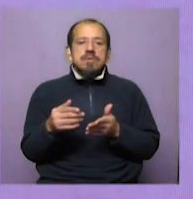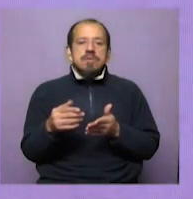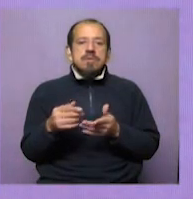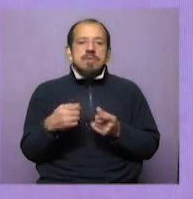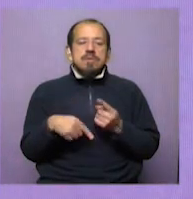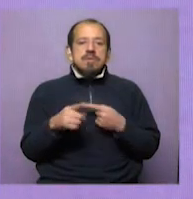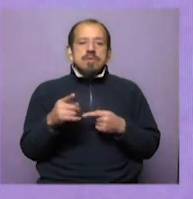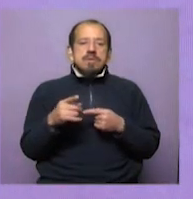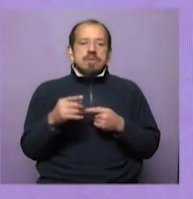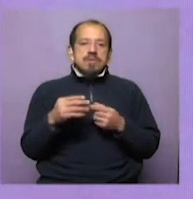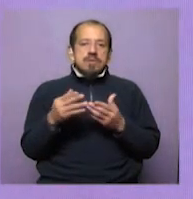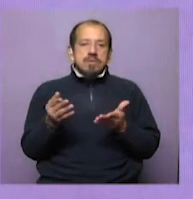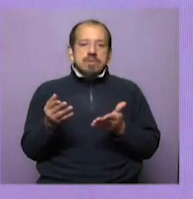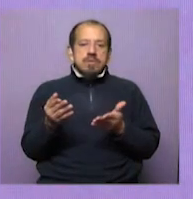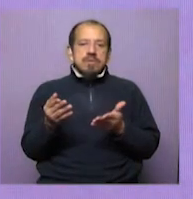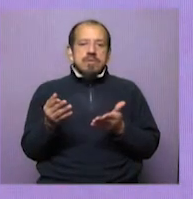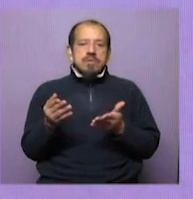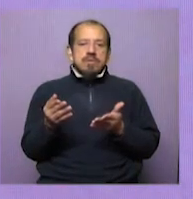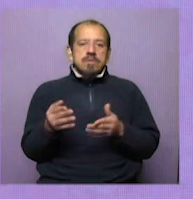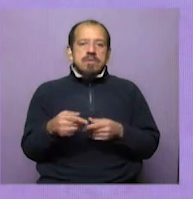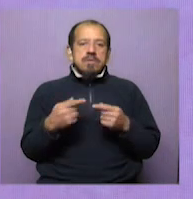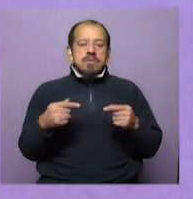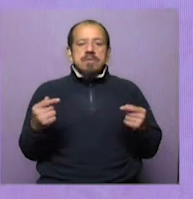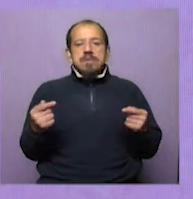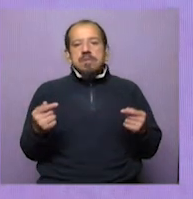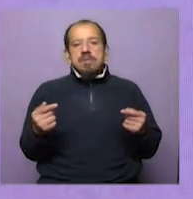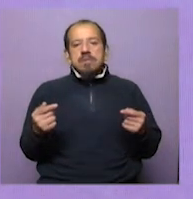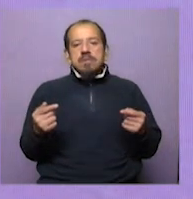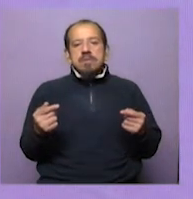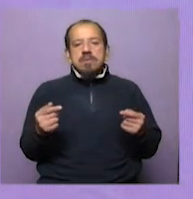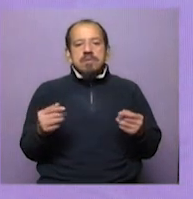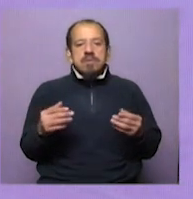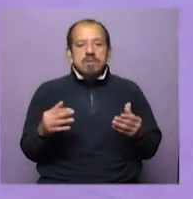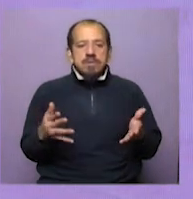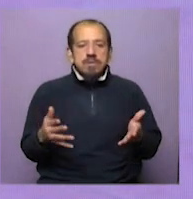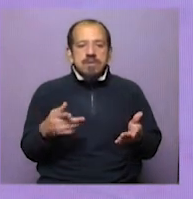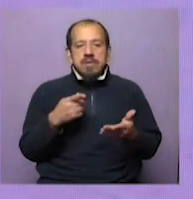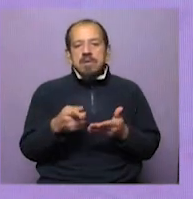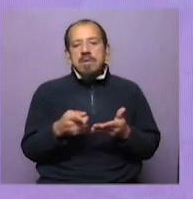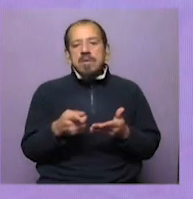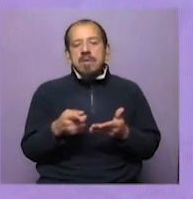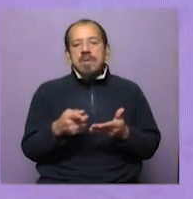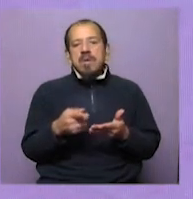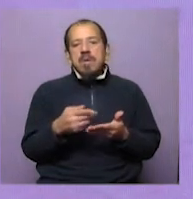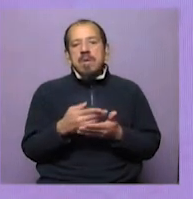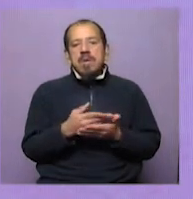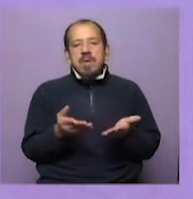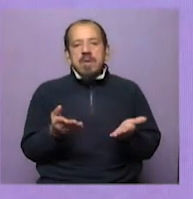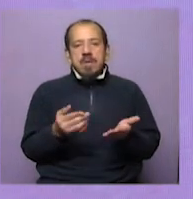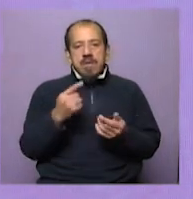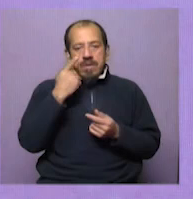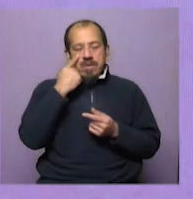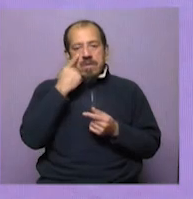Pero está una cosa que marca, ¿no? Digo, que esa empatía, que ese reflejo, que ese verte